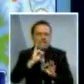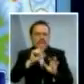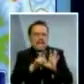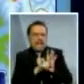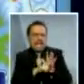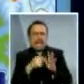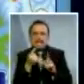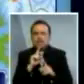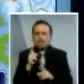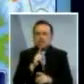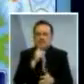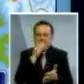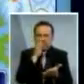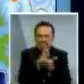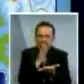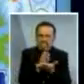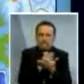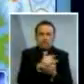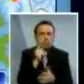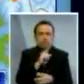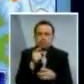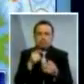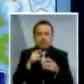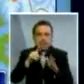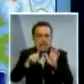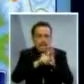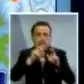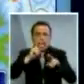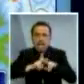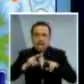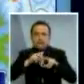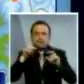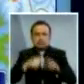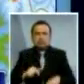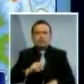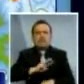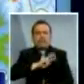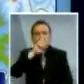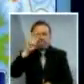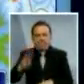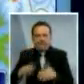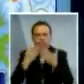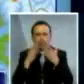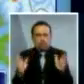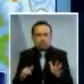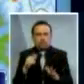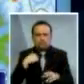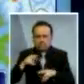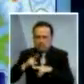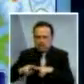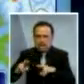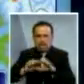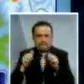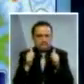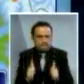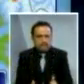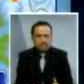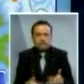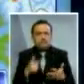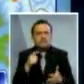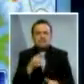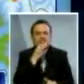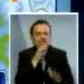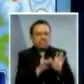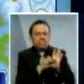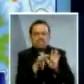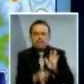dictada en dictadura. Esta es una ley que se dictó en democracia, que la analizamos, la vimos, la hicimos bien. ¿Y qué dice esta ley? Te